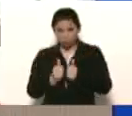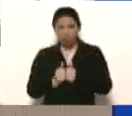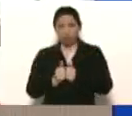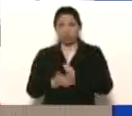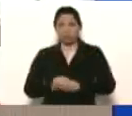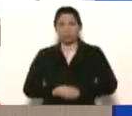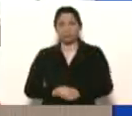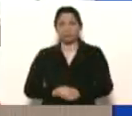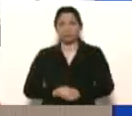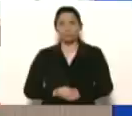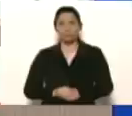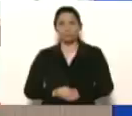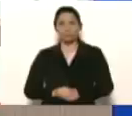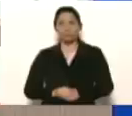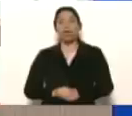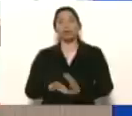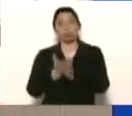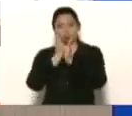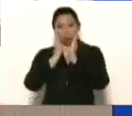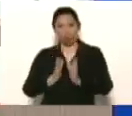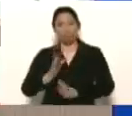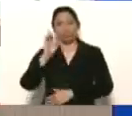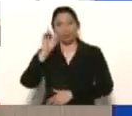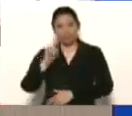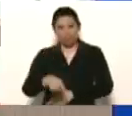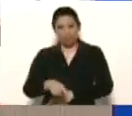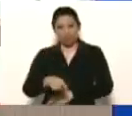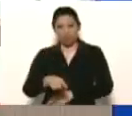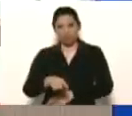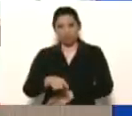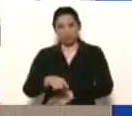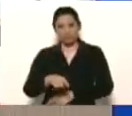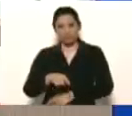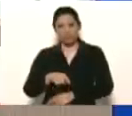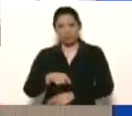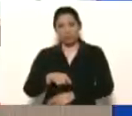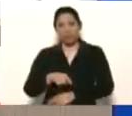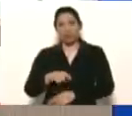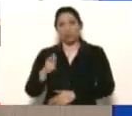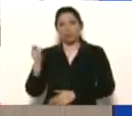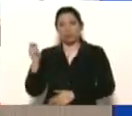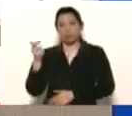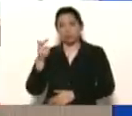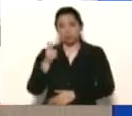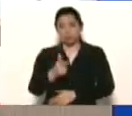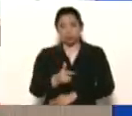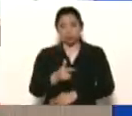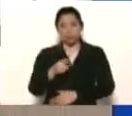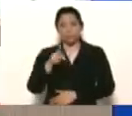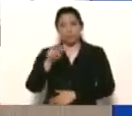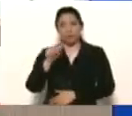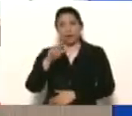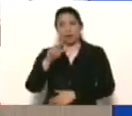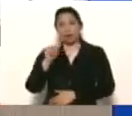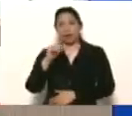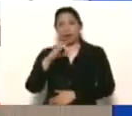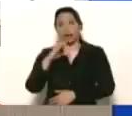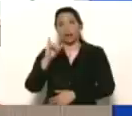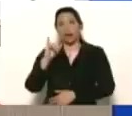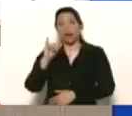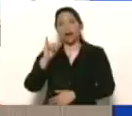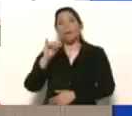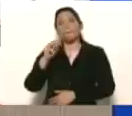es estudiante también y viajó a la localidad de paracaima en brasil ingresó